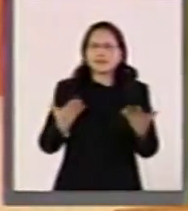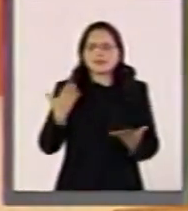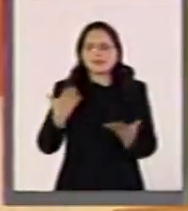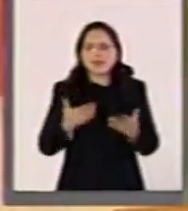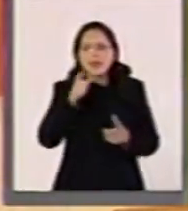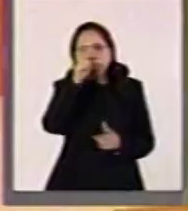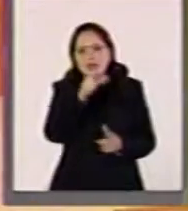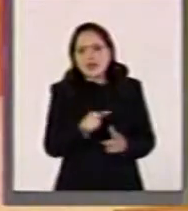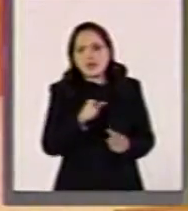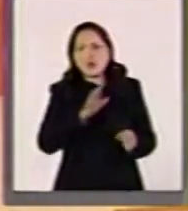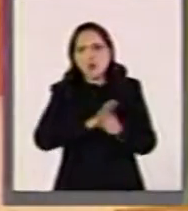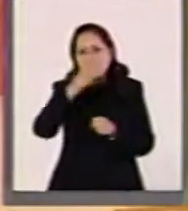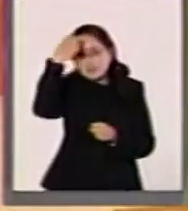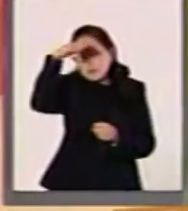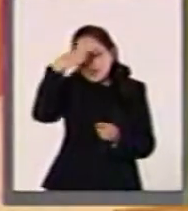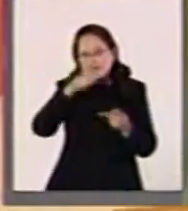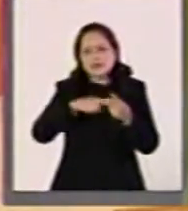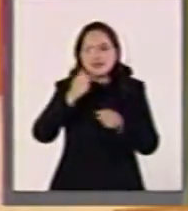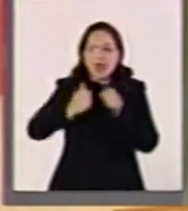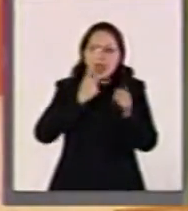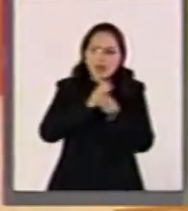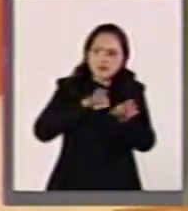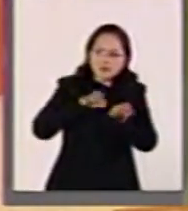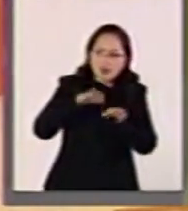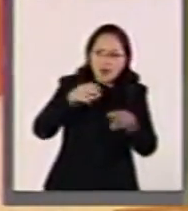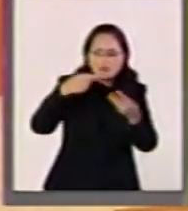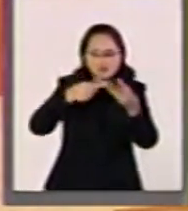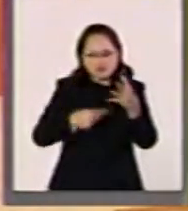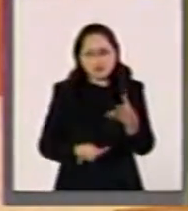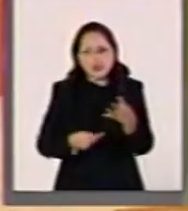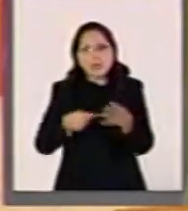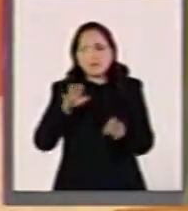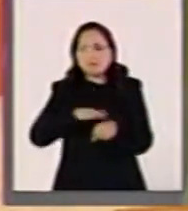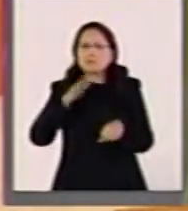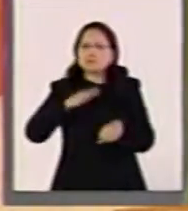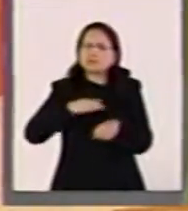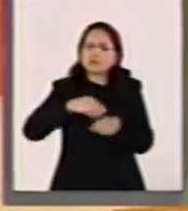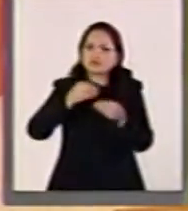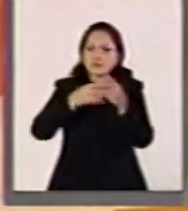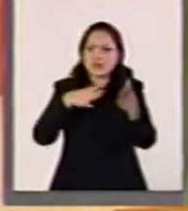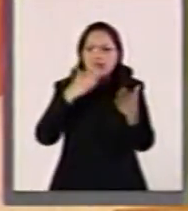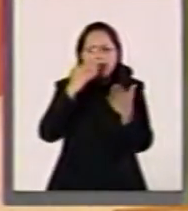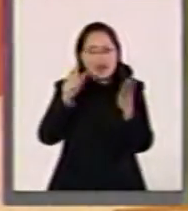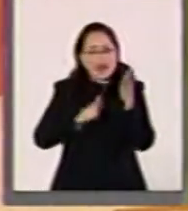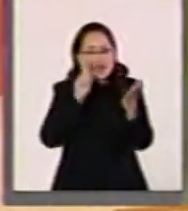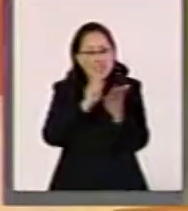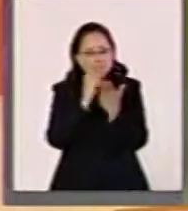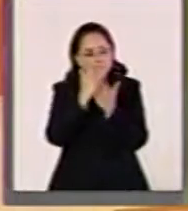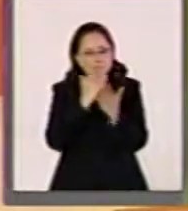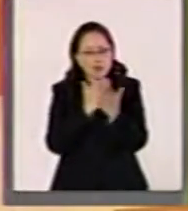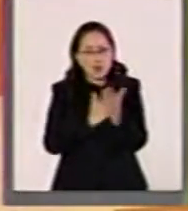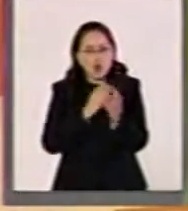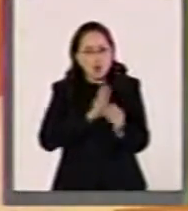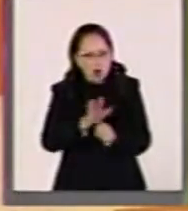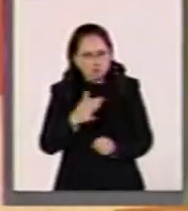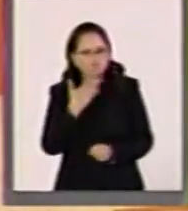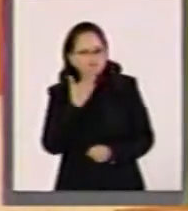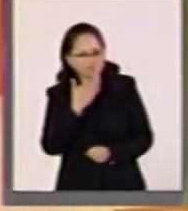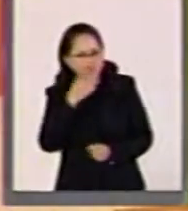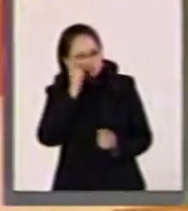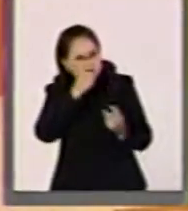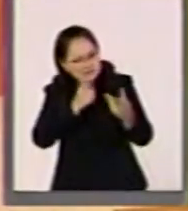perfil, la experiencia y, por supuesto, más allá de lo que establece los requisitos de la ley, la idoneidad para